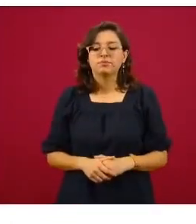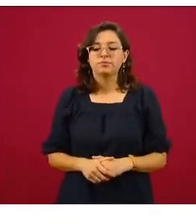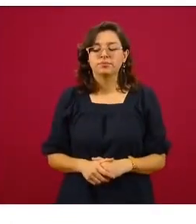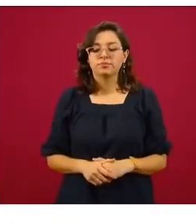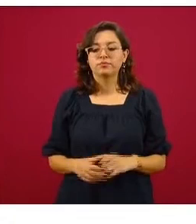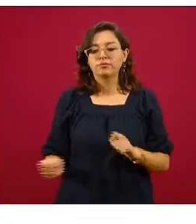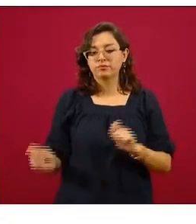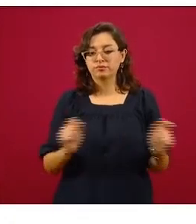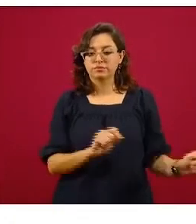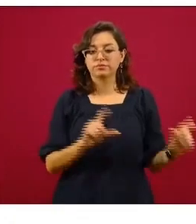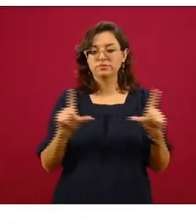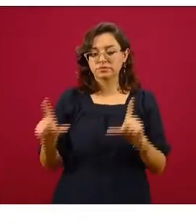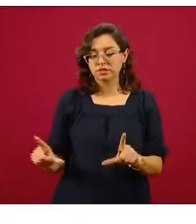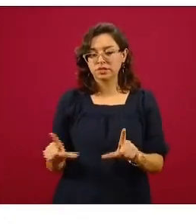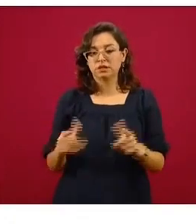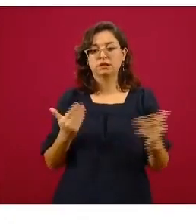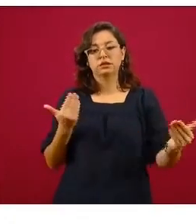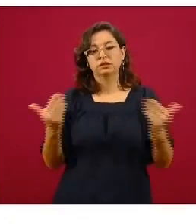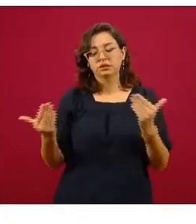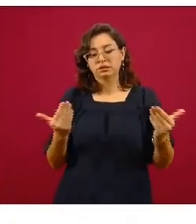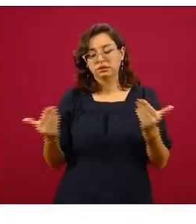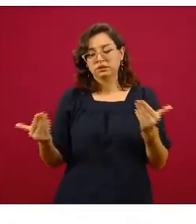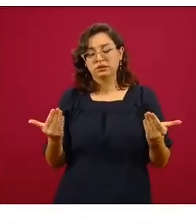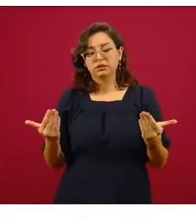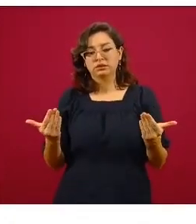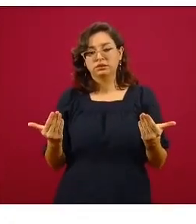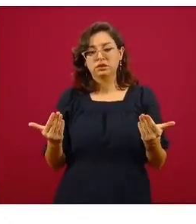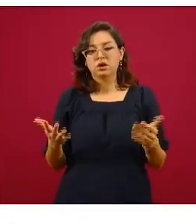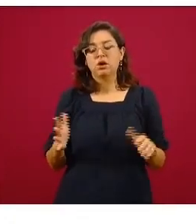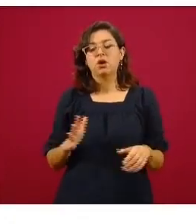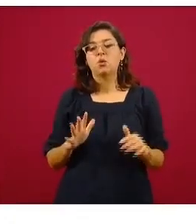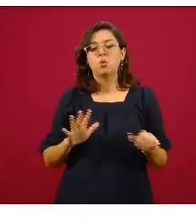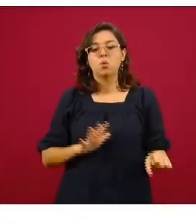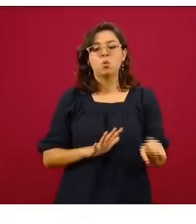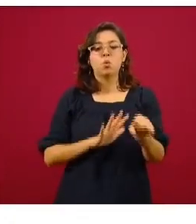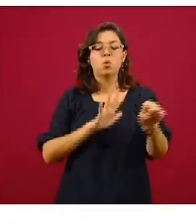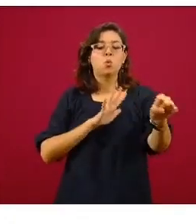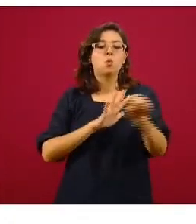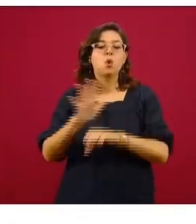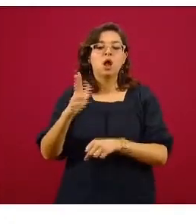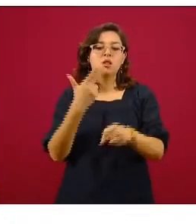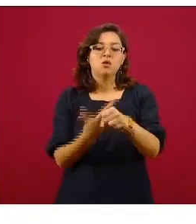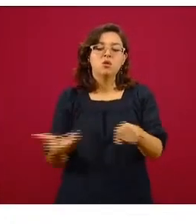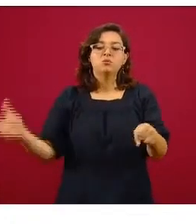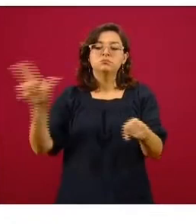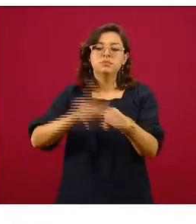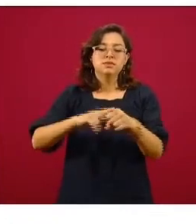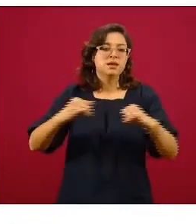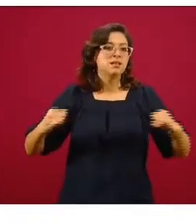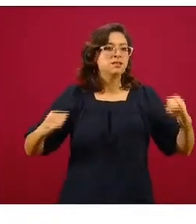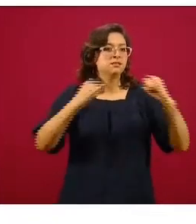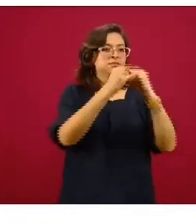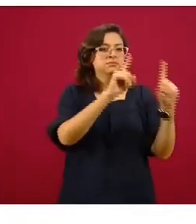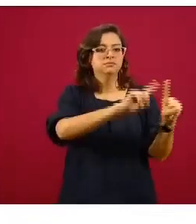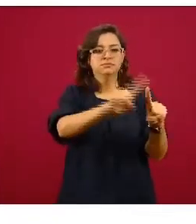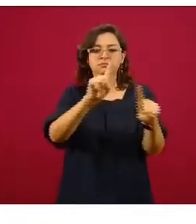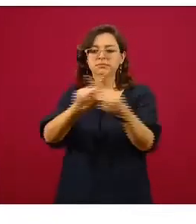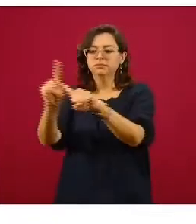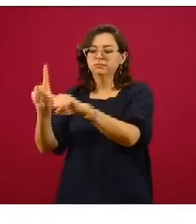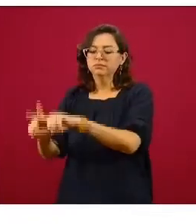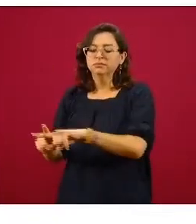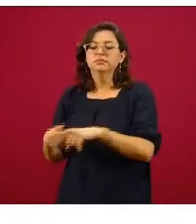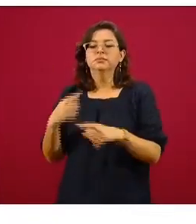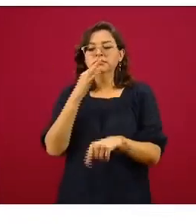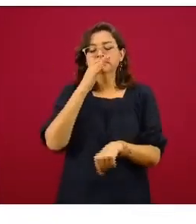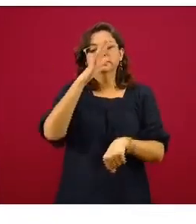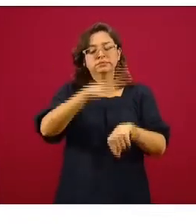las mismas, pero ahora distribuidas por institución, que fue la que en su momento notificó, cargó, actualizó en la